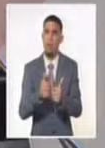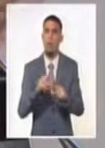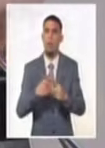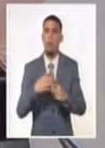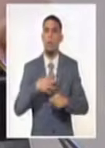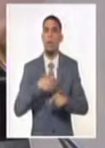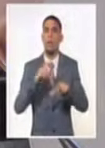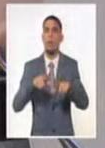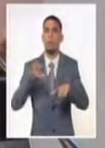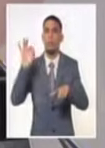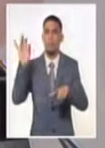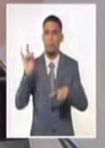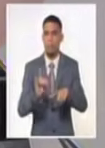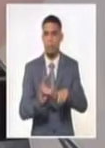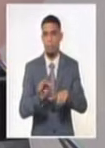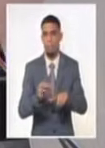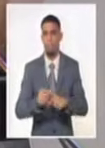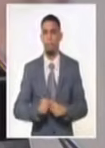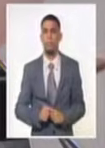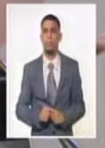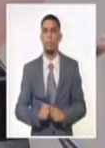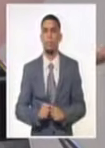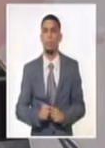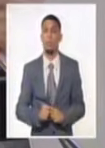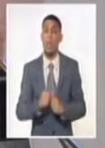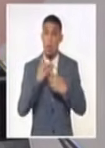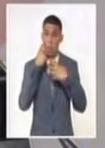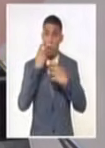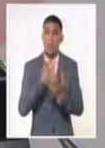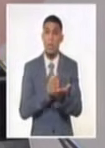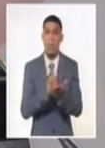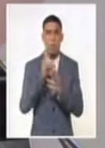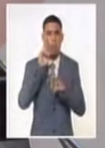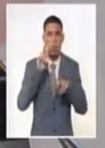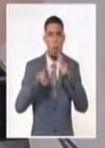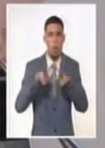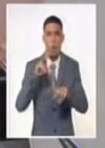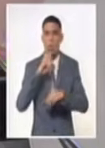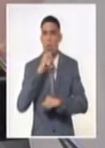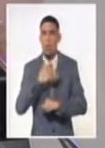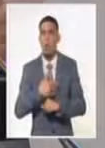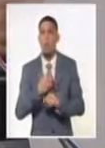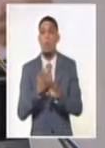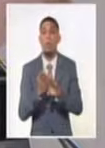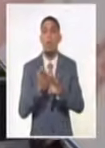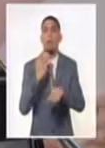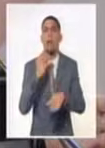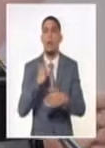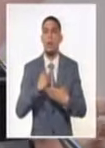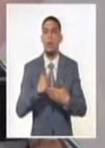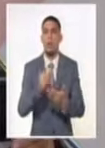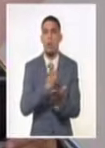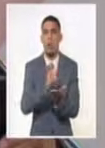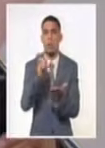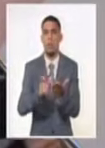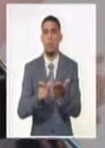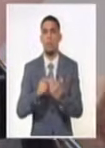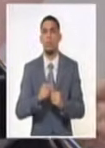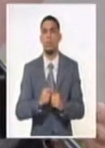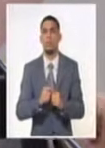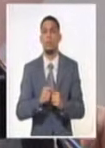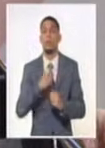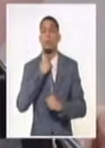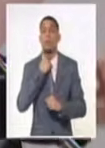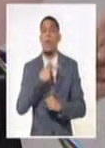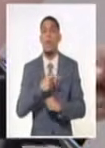proyectos. Y eso no está detenido. Eso es con las condiciones que en este caso el SITMA ha ofrecido. Nosotros continuamos trabajando en esos proyectos